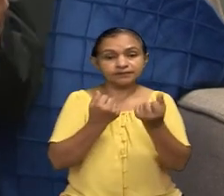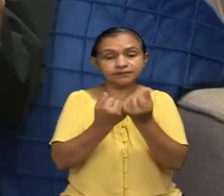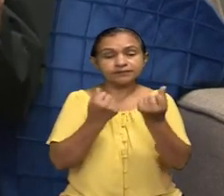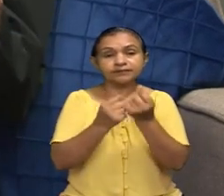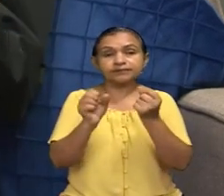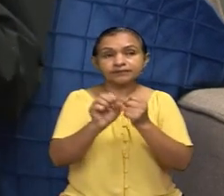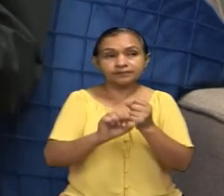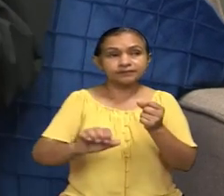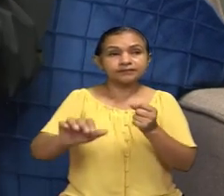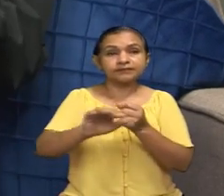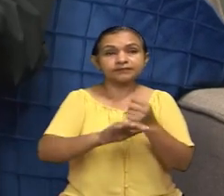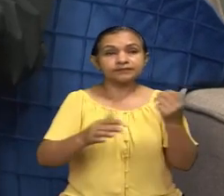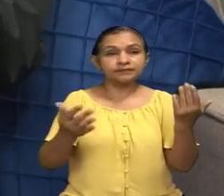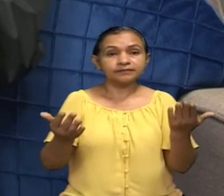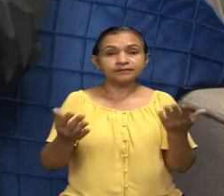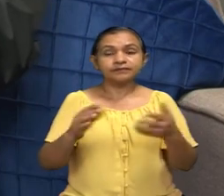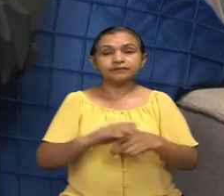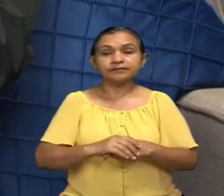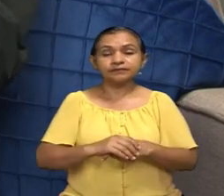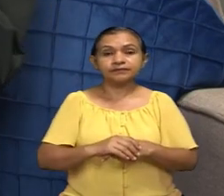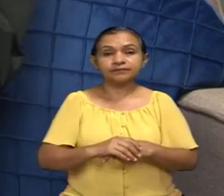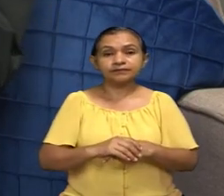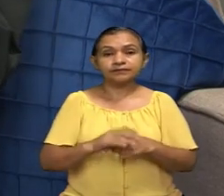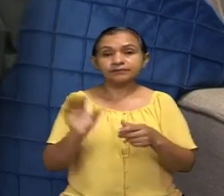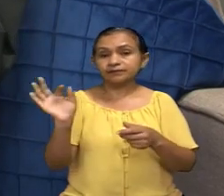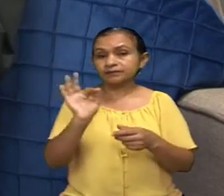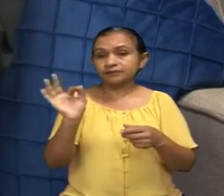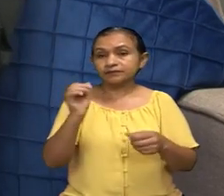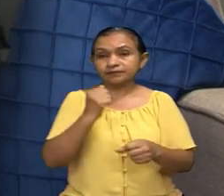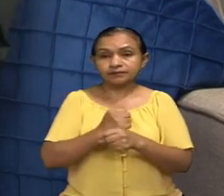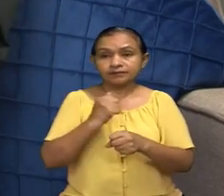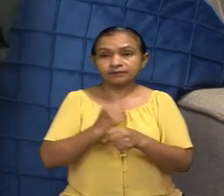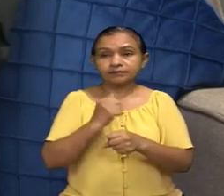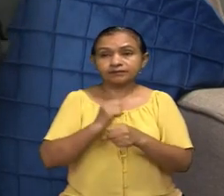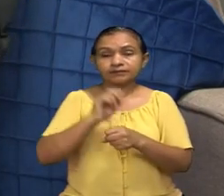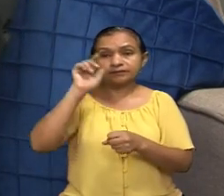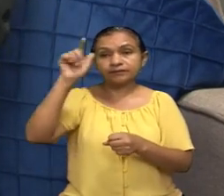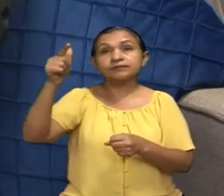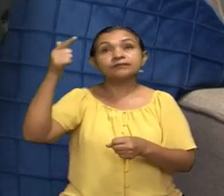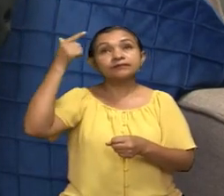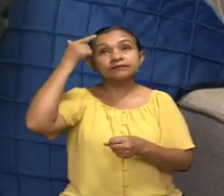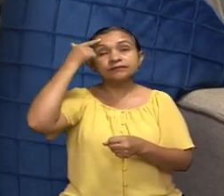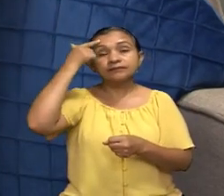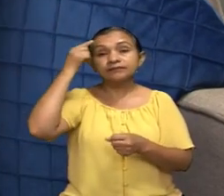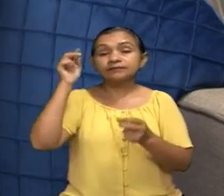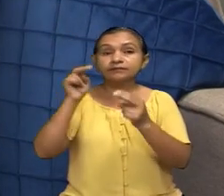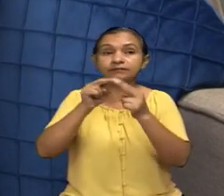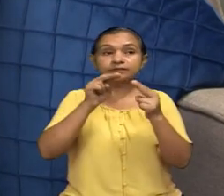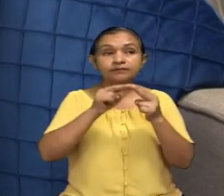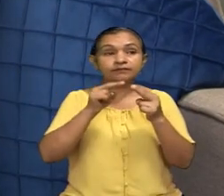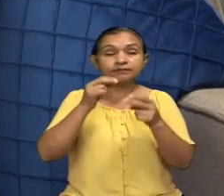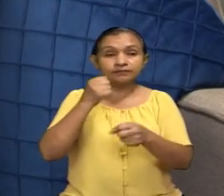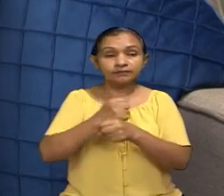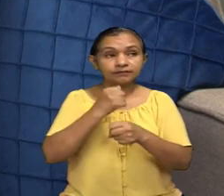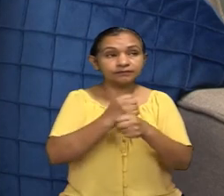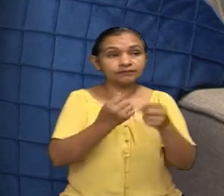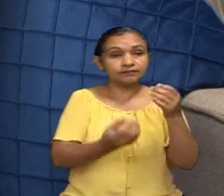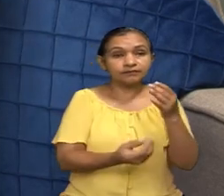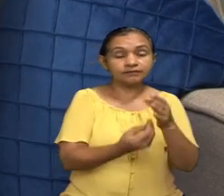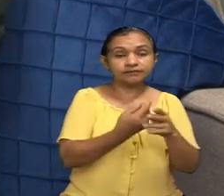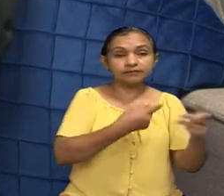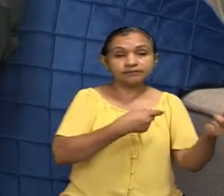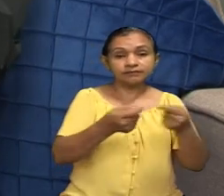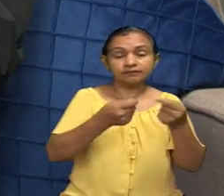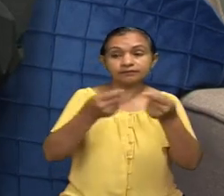social, de estas estrategias económicas que nuestro gobierno pone en contacto productores,